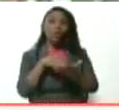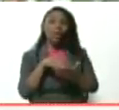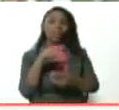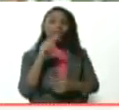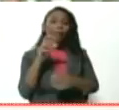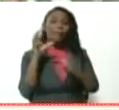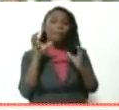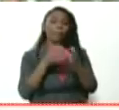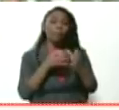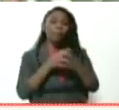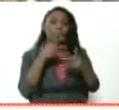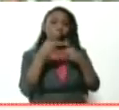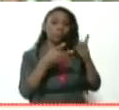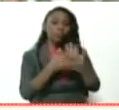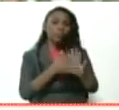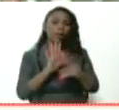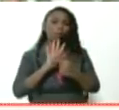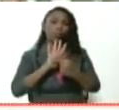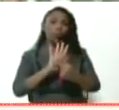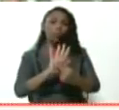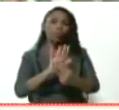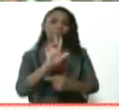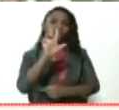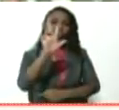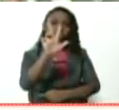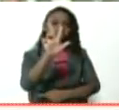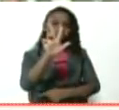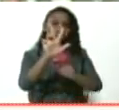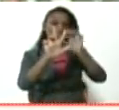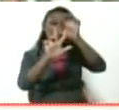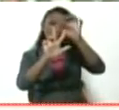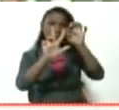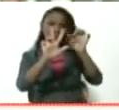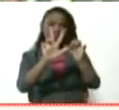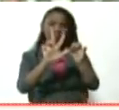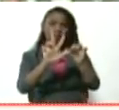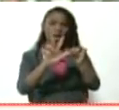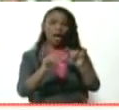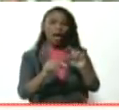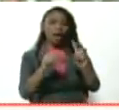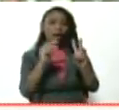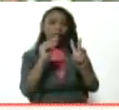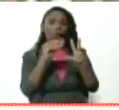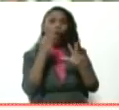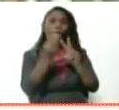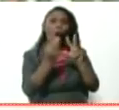un planteamiento con tres inquietudes. La postura del partido ante